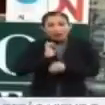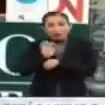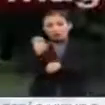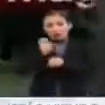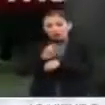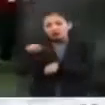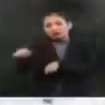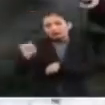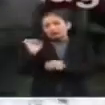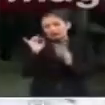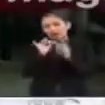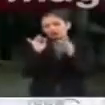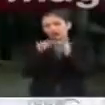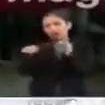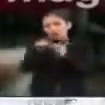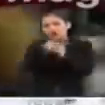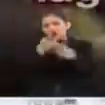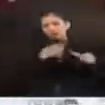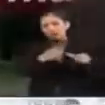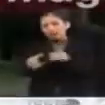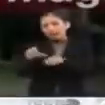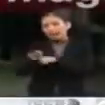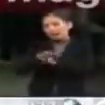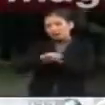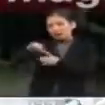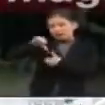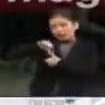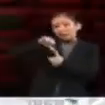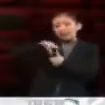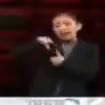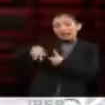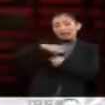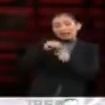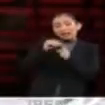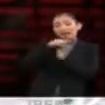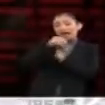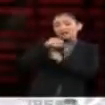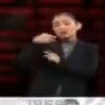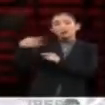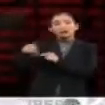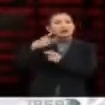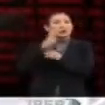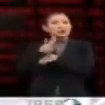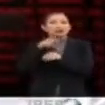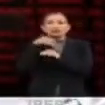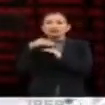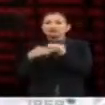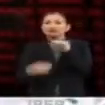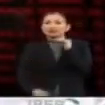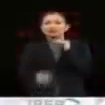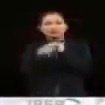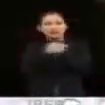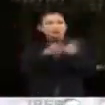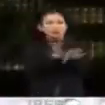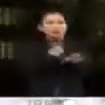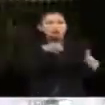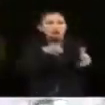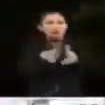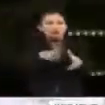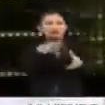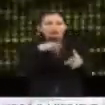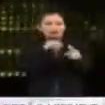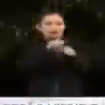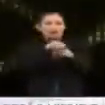Ecuador, algunas del Caribe y centroamericanas. Ahí sí hay una afectación sin ninguna duda, pero es con